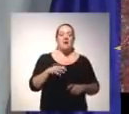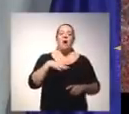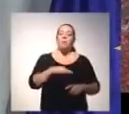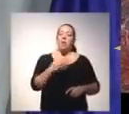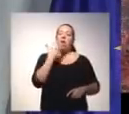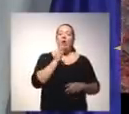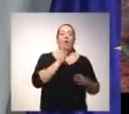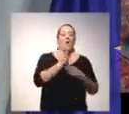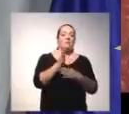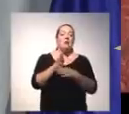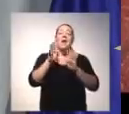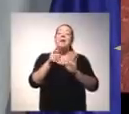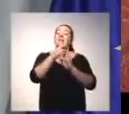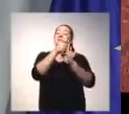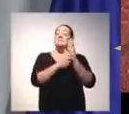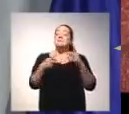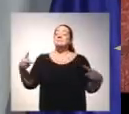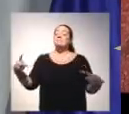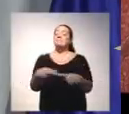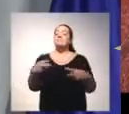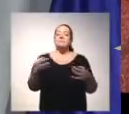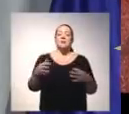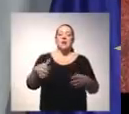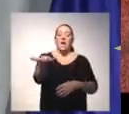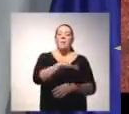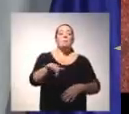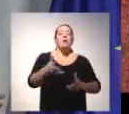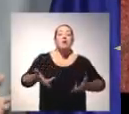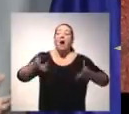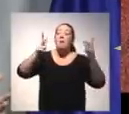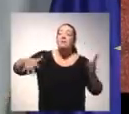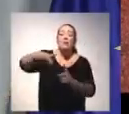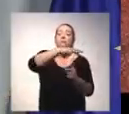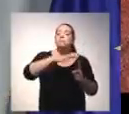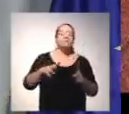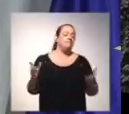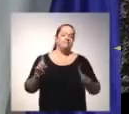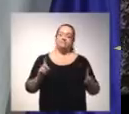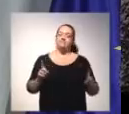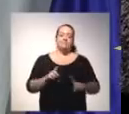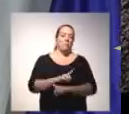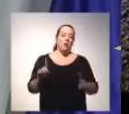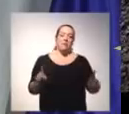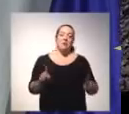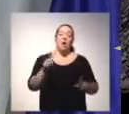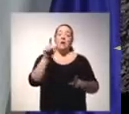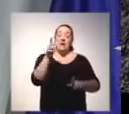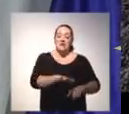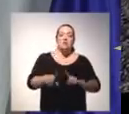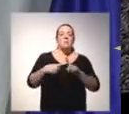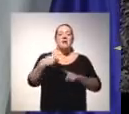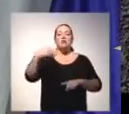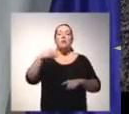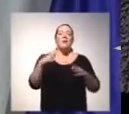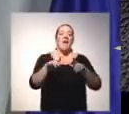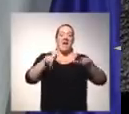presencial con una restricción del uso de los espacios abiertos, es decir, que los niños permanecerán y los jóvenes permanecerán en el interior